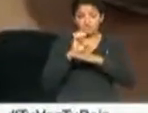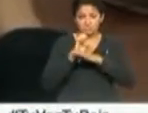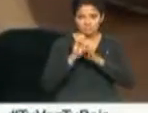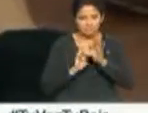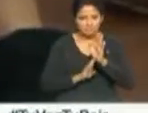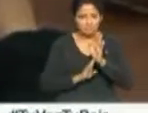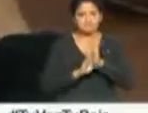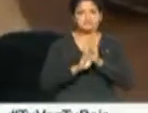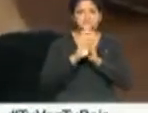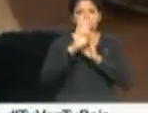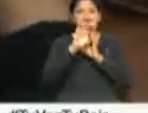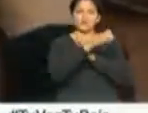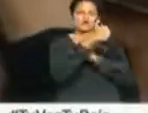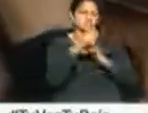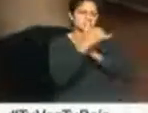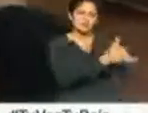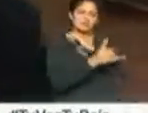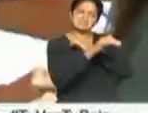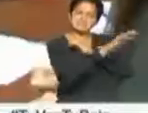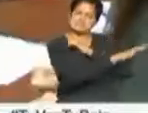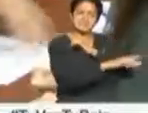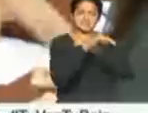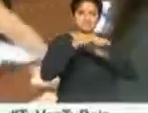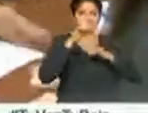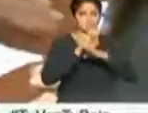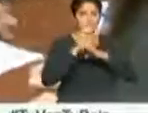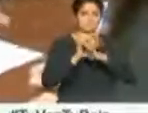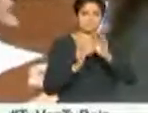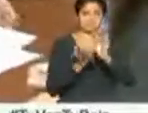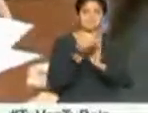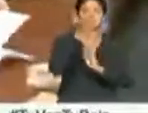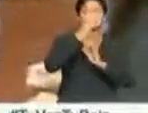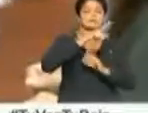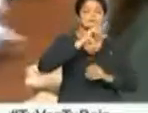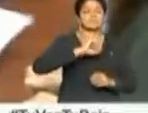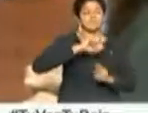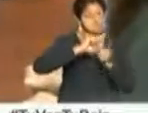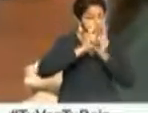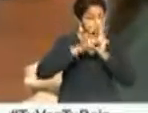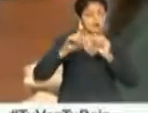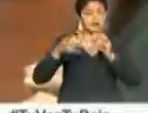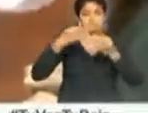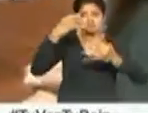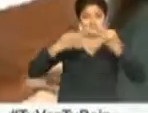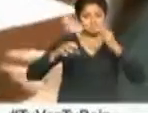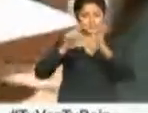quizás um dos países do mundo que mais cambiou a justiça em los últimos